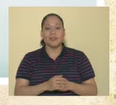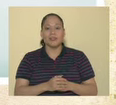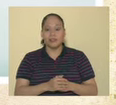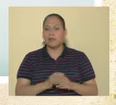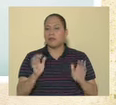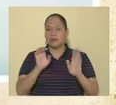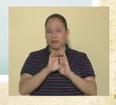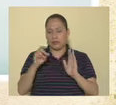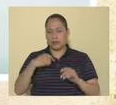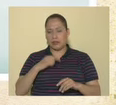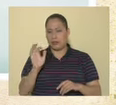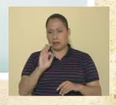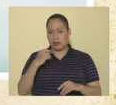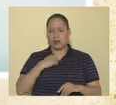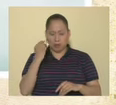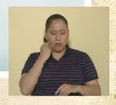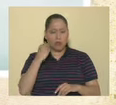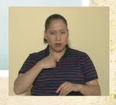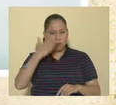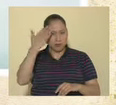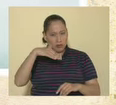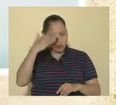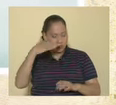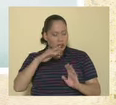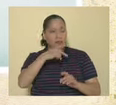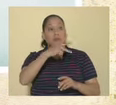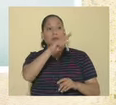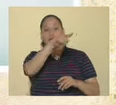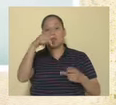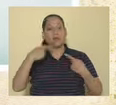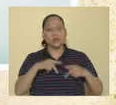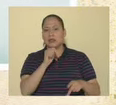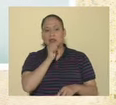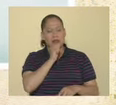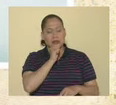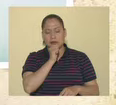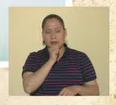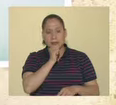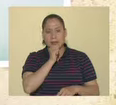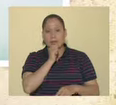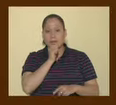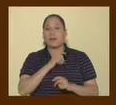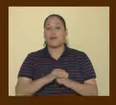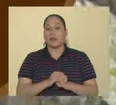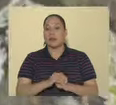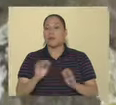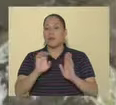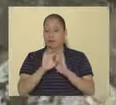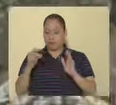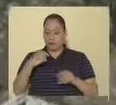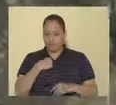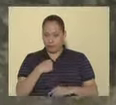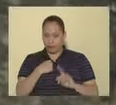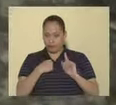Posiblemente yo como abogada lo sepa o lo sé, pero nuestro auditorio no lo sabe. Si soy